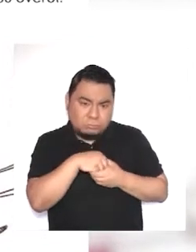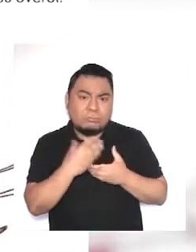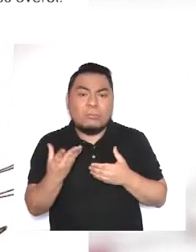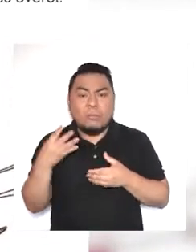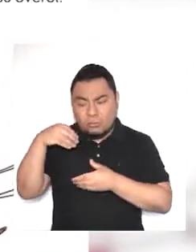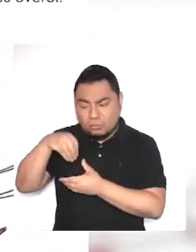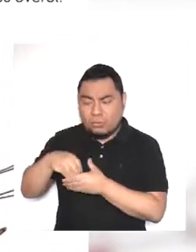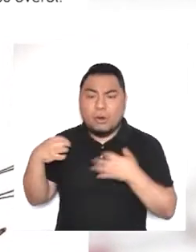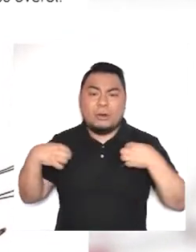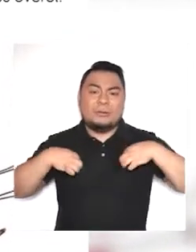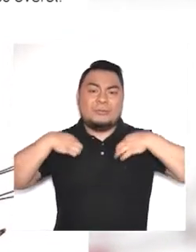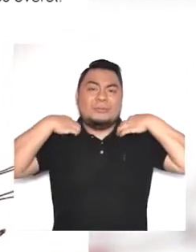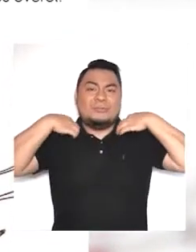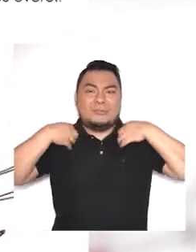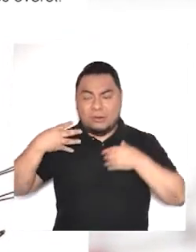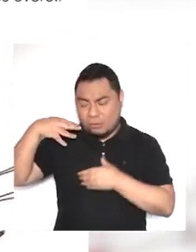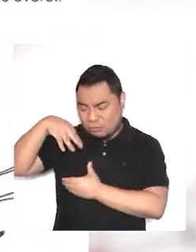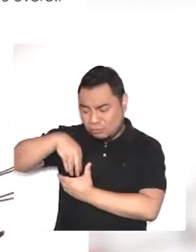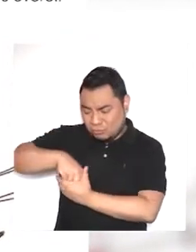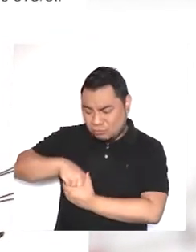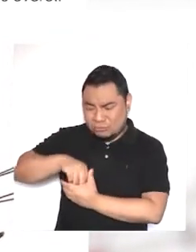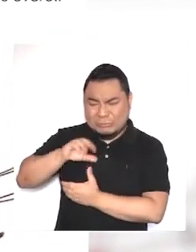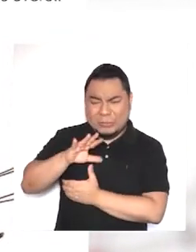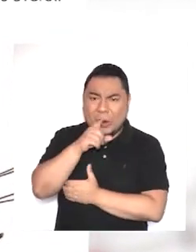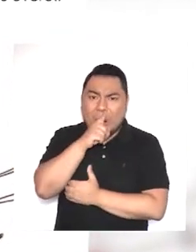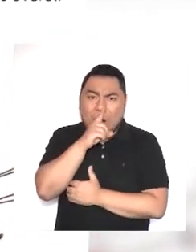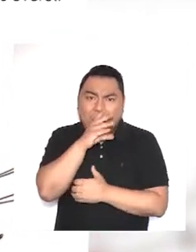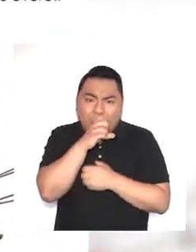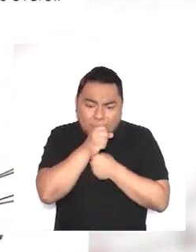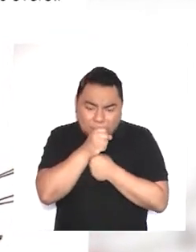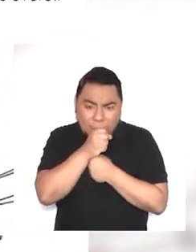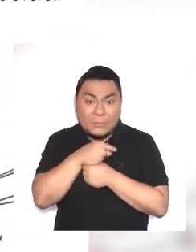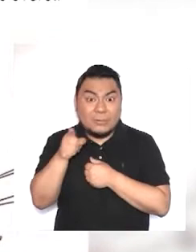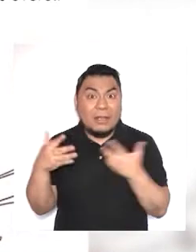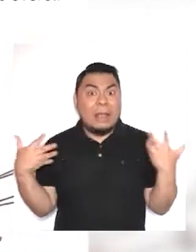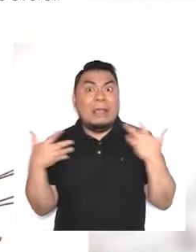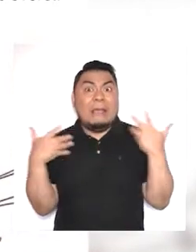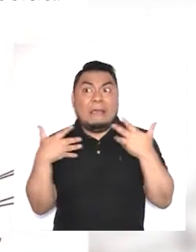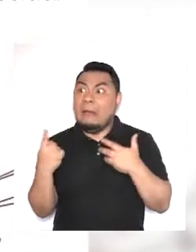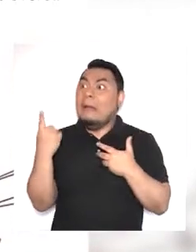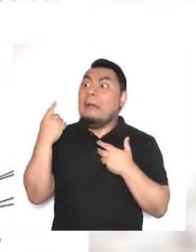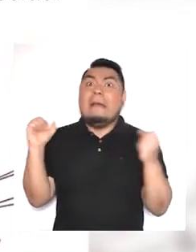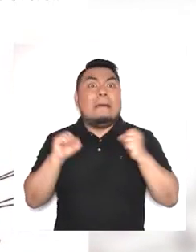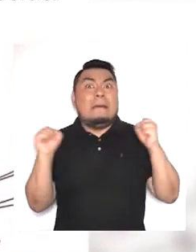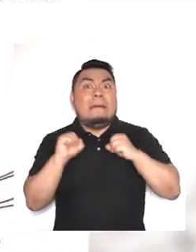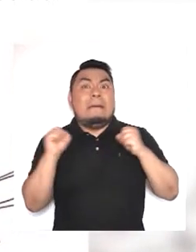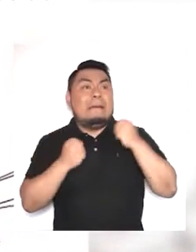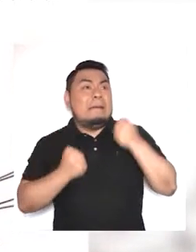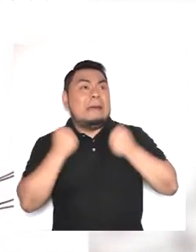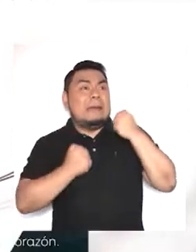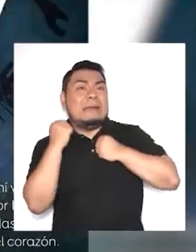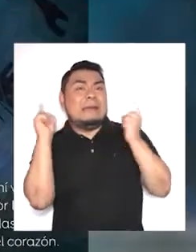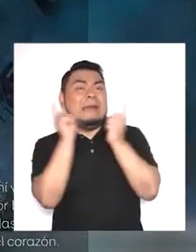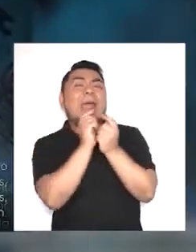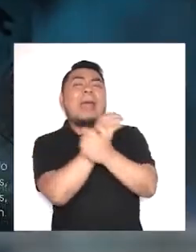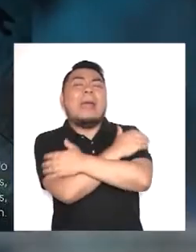derecho de su overol. Cuando estaba muy asustada, corría a abrazar a su